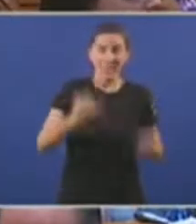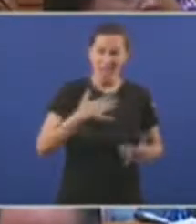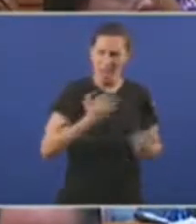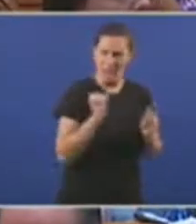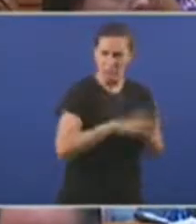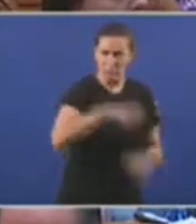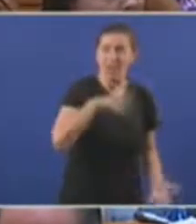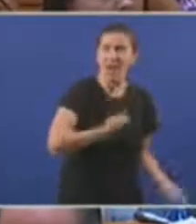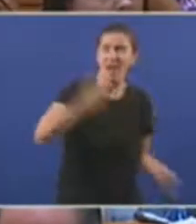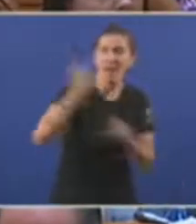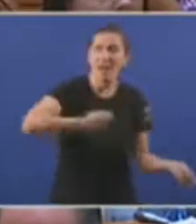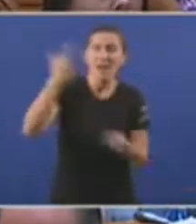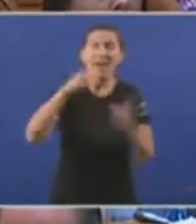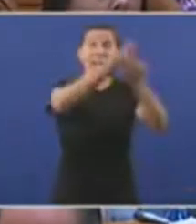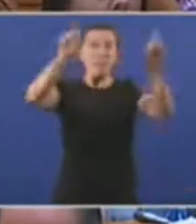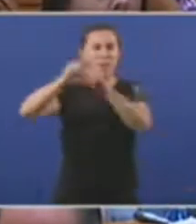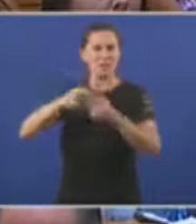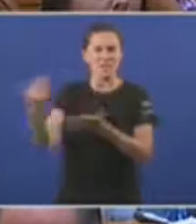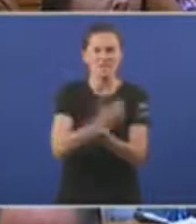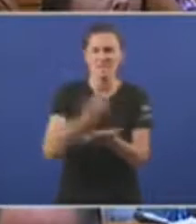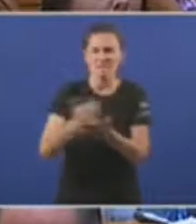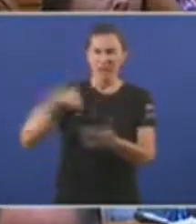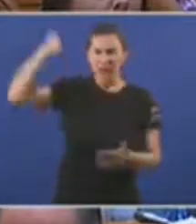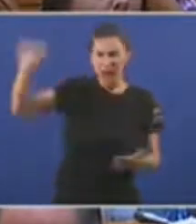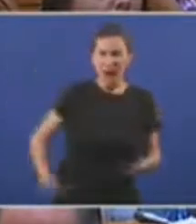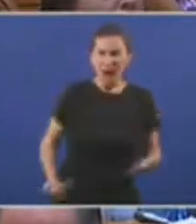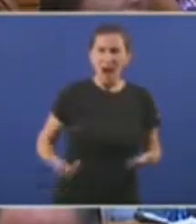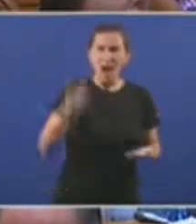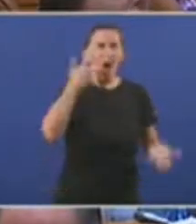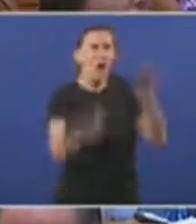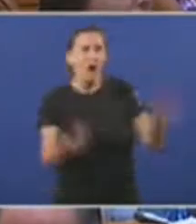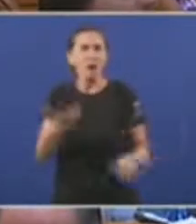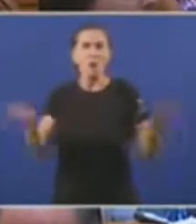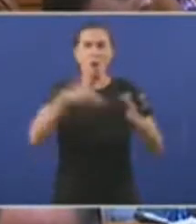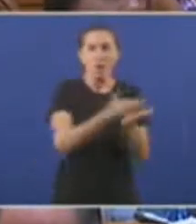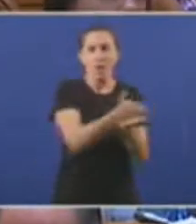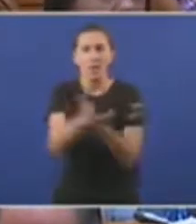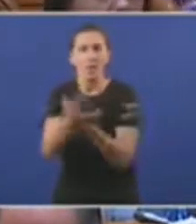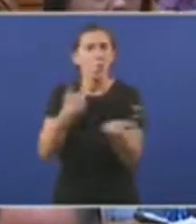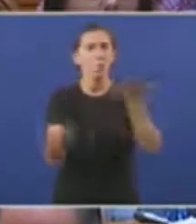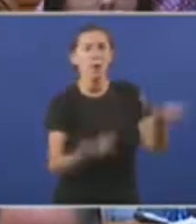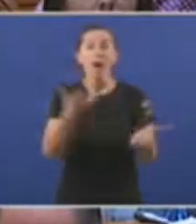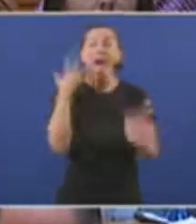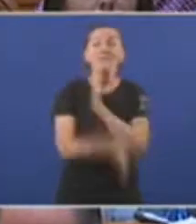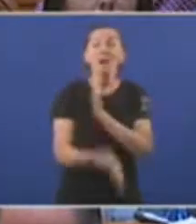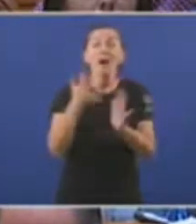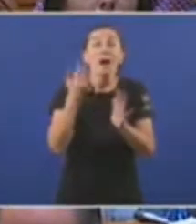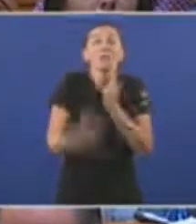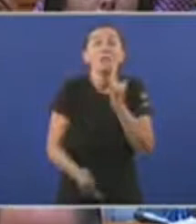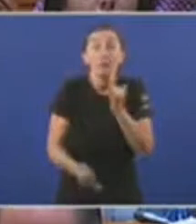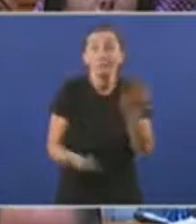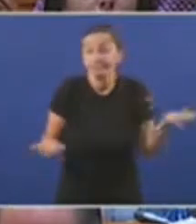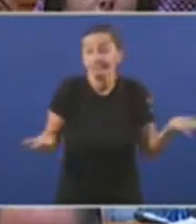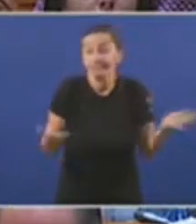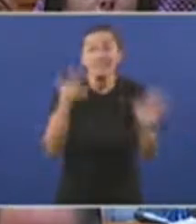cando as industrias se están forrando, vexamos como non hai alternativas. E ao final o que temos é o de sempre, a un Partido